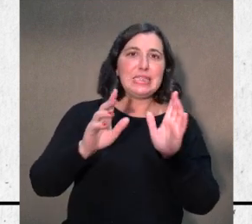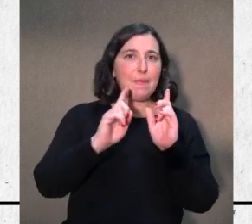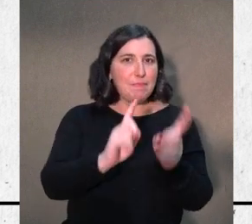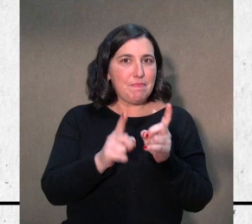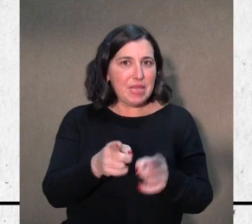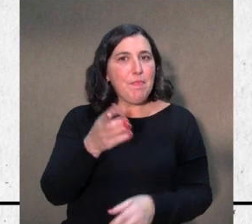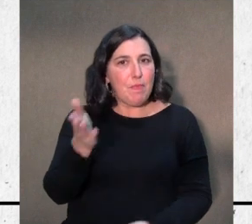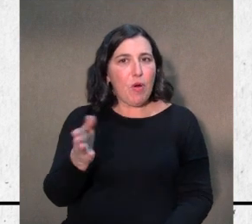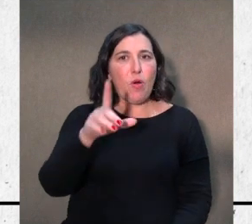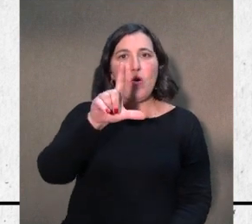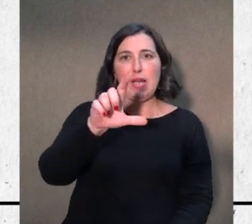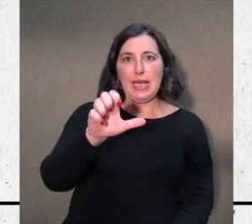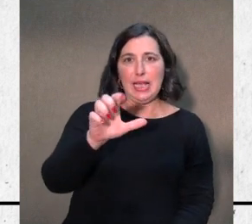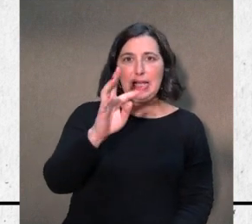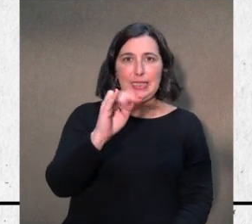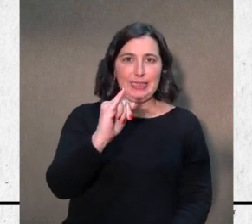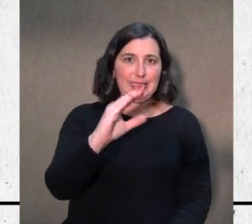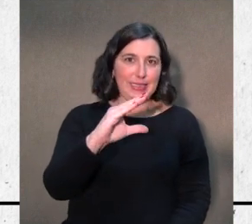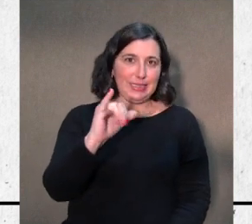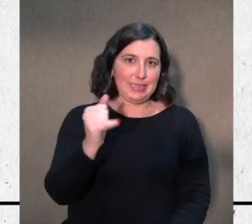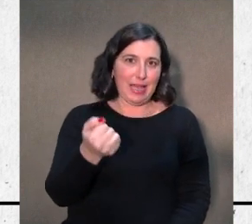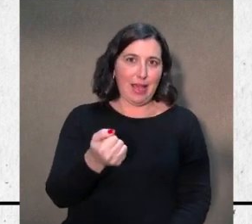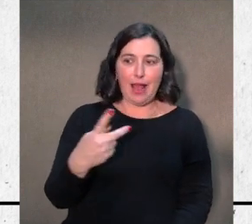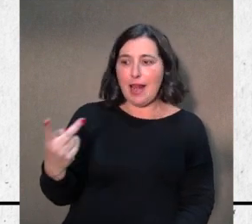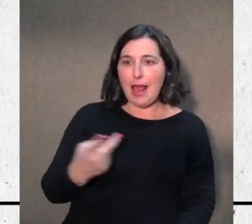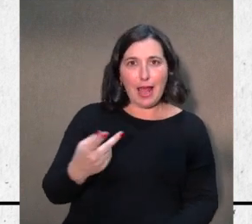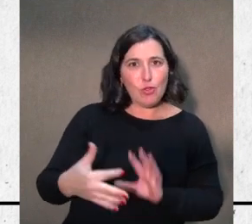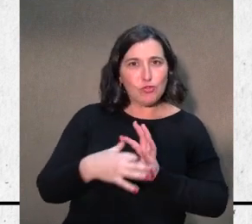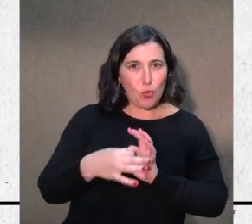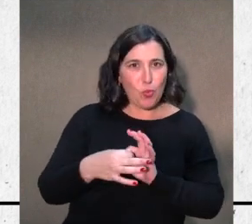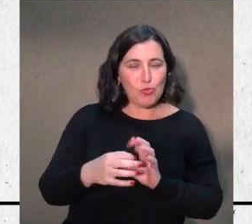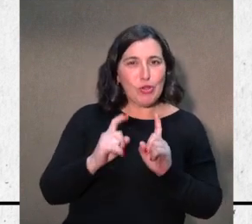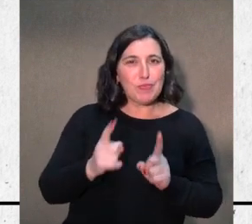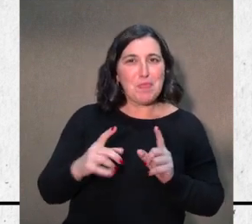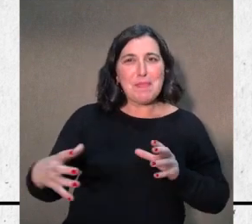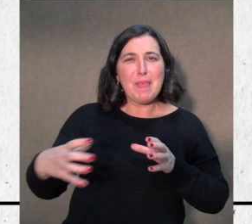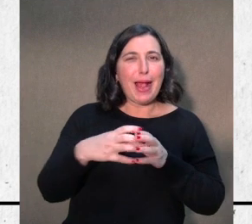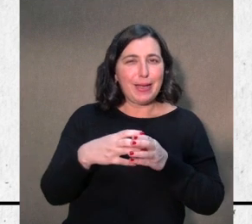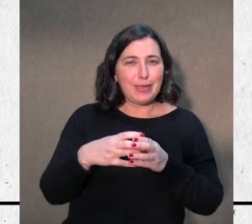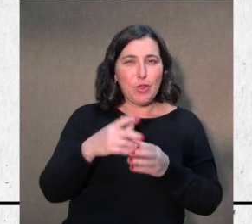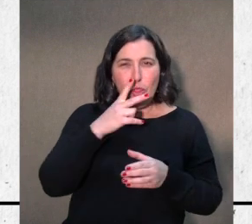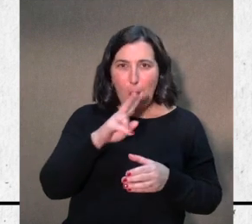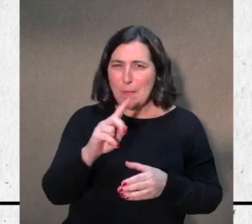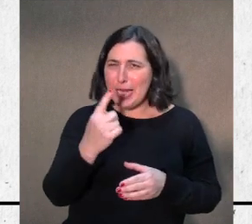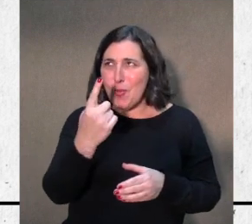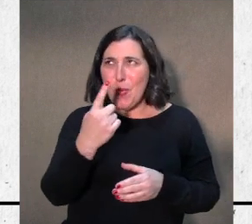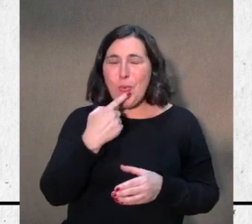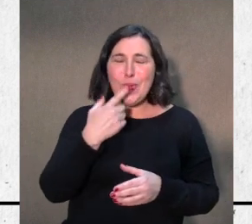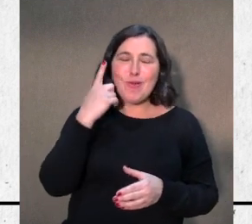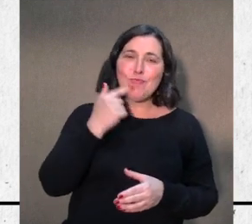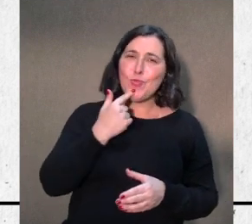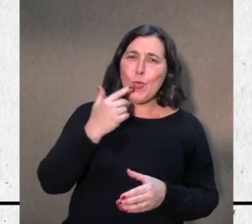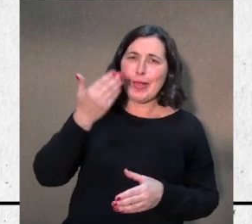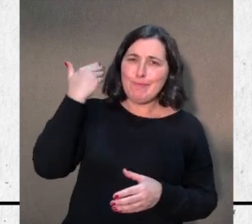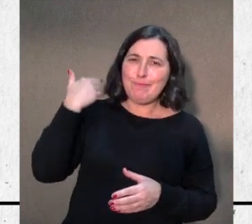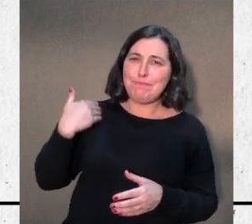del 2001, si no me equivoco, ay, allá re lejos, y bueno, también fue lo mismo, es como que a mí